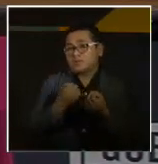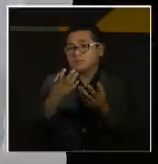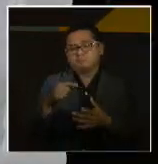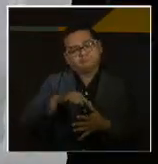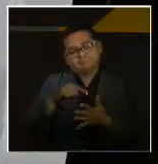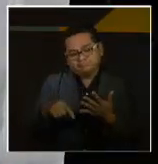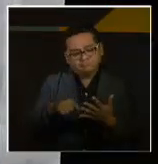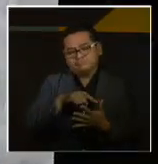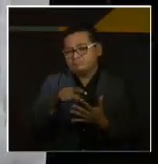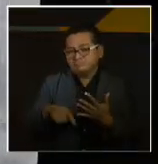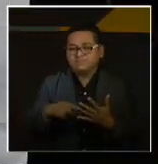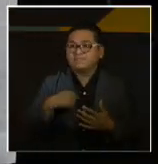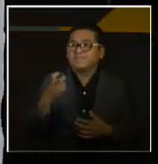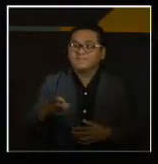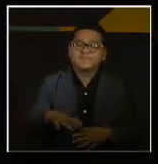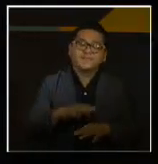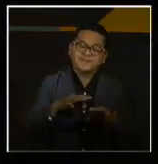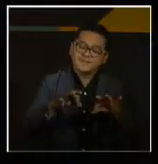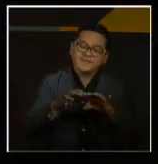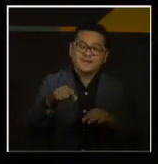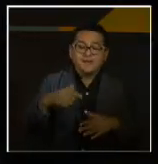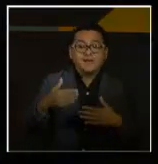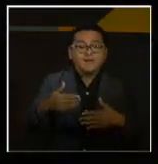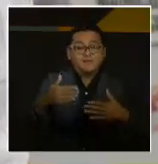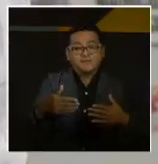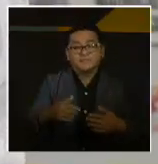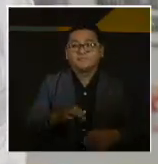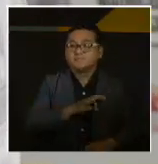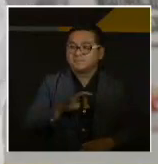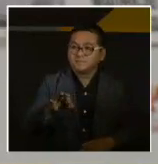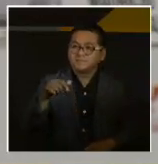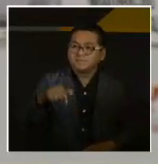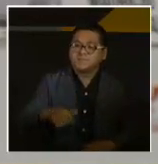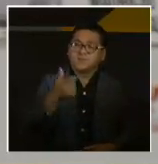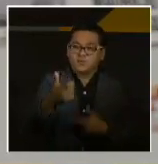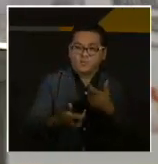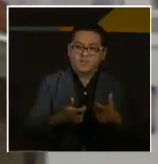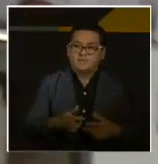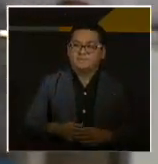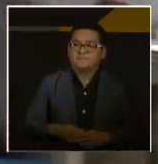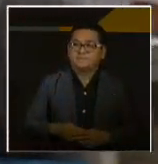y etcétera, etcétera, y esos son los polos de generación y de potencialización económica.